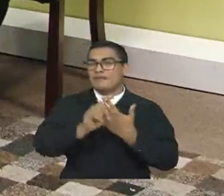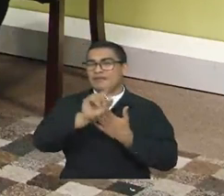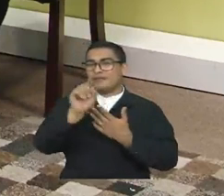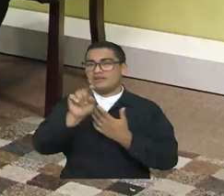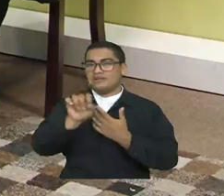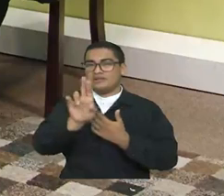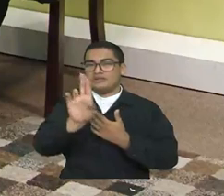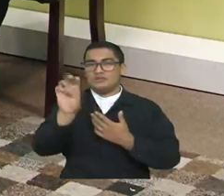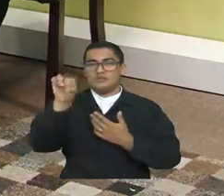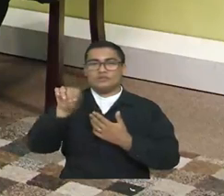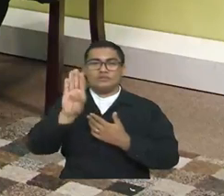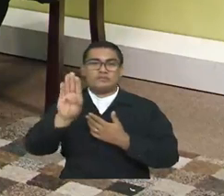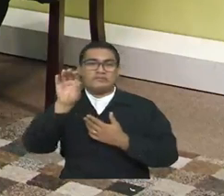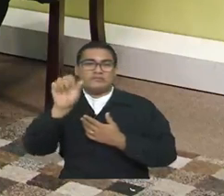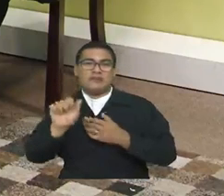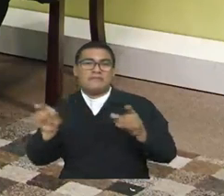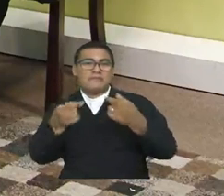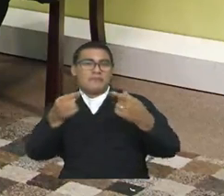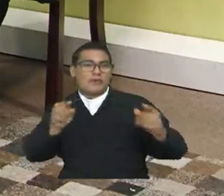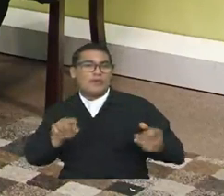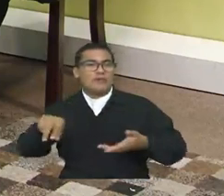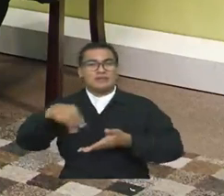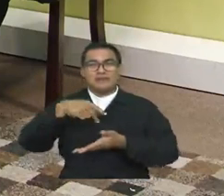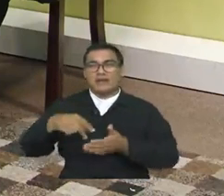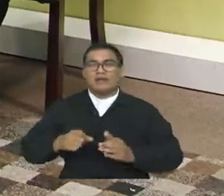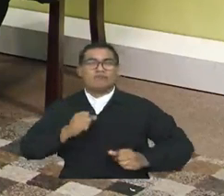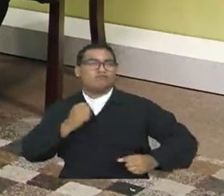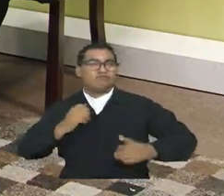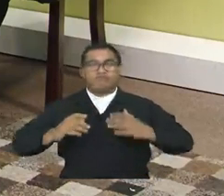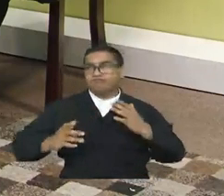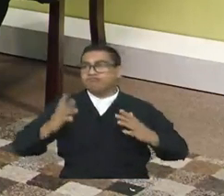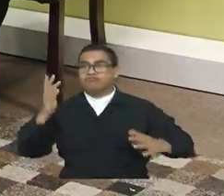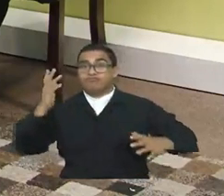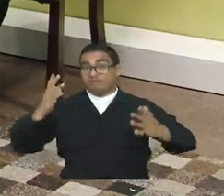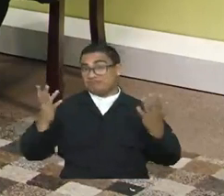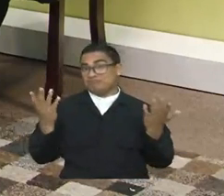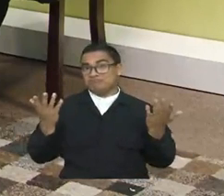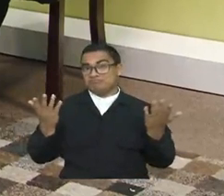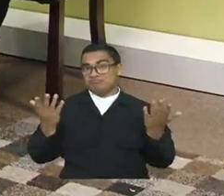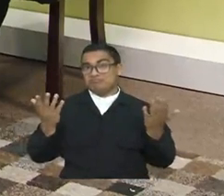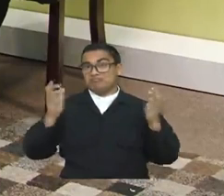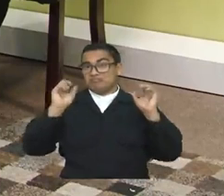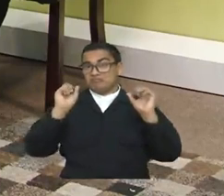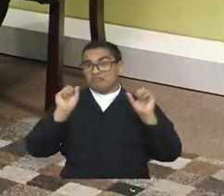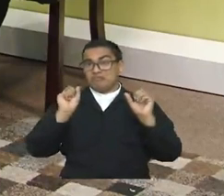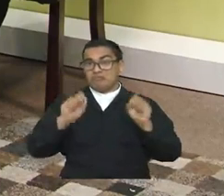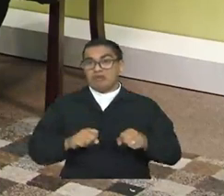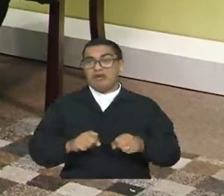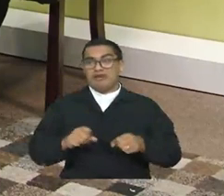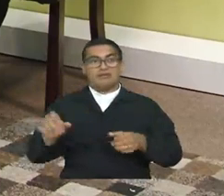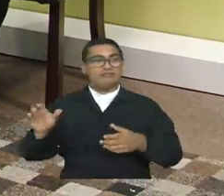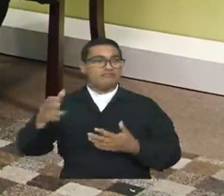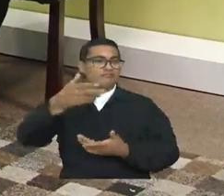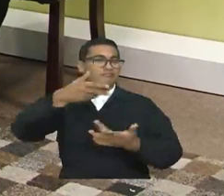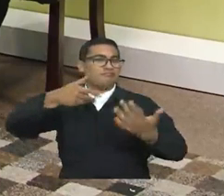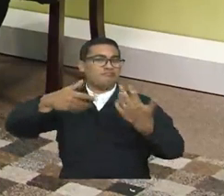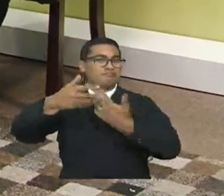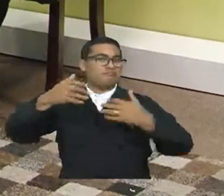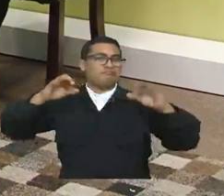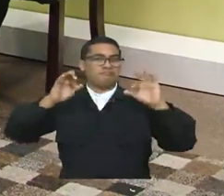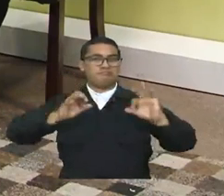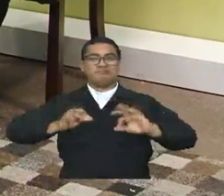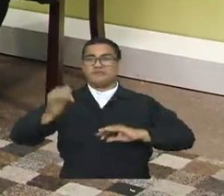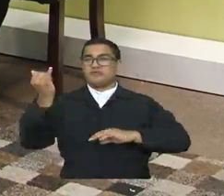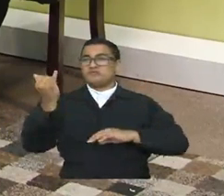más divertido, traía música, bailaban. Y pues lograban interaccionar todos porque pues es como que